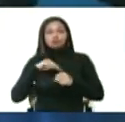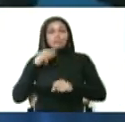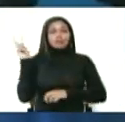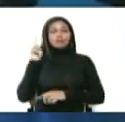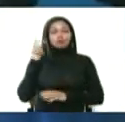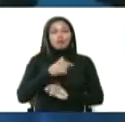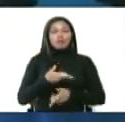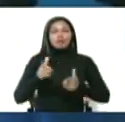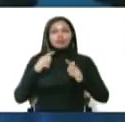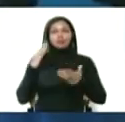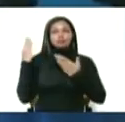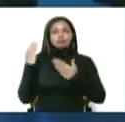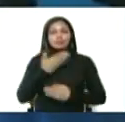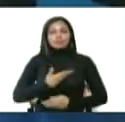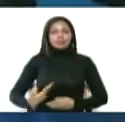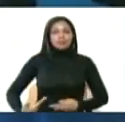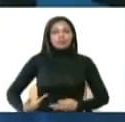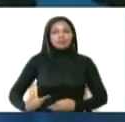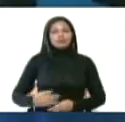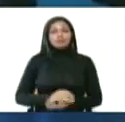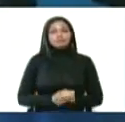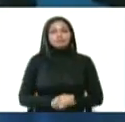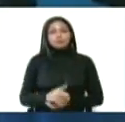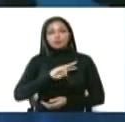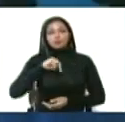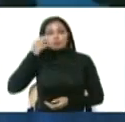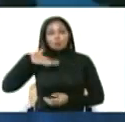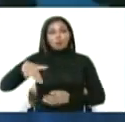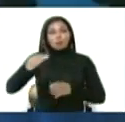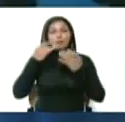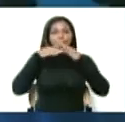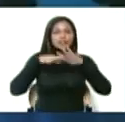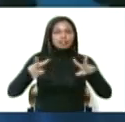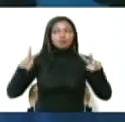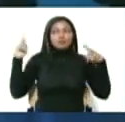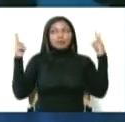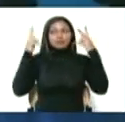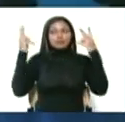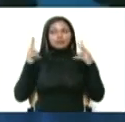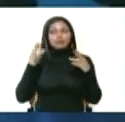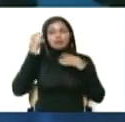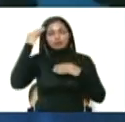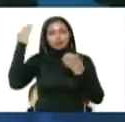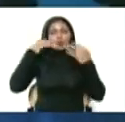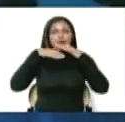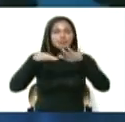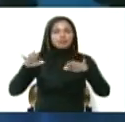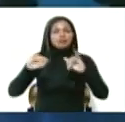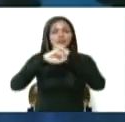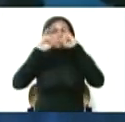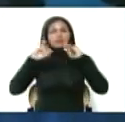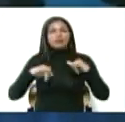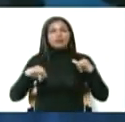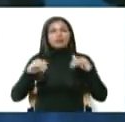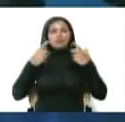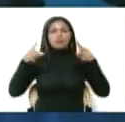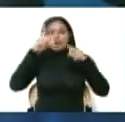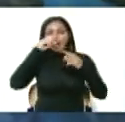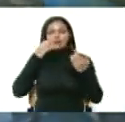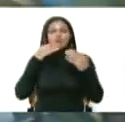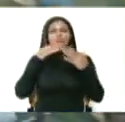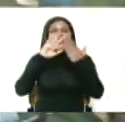bendita, presidente. Nuestro pueblo está en bendición y está en victoria. Dios lo bendiga, presidente. Feliz cumpleaños para Barrio Adentro.